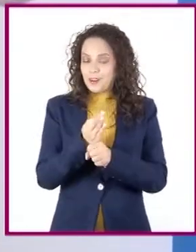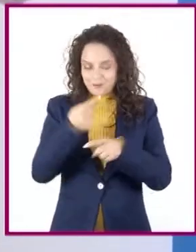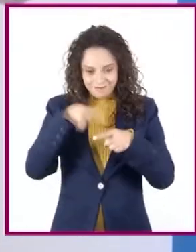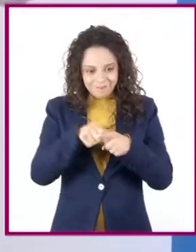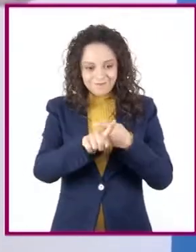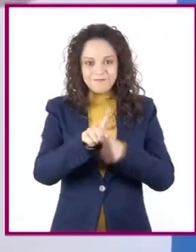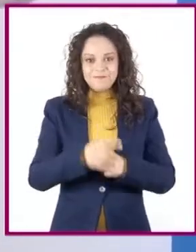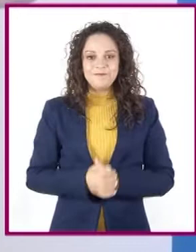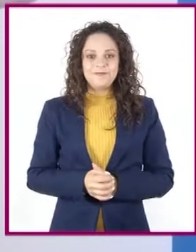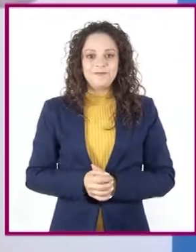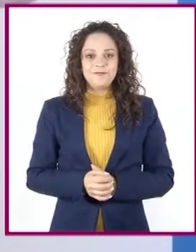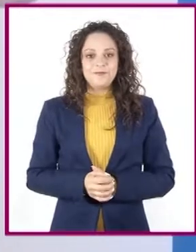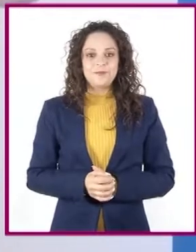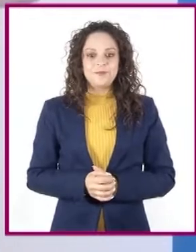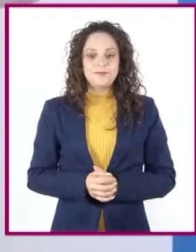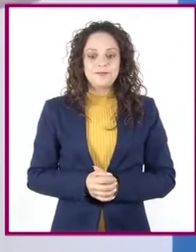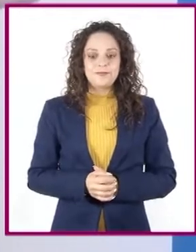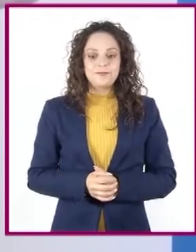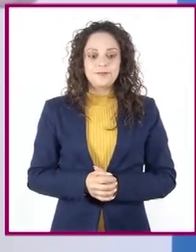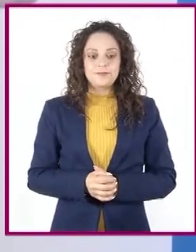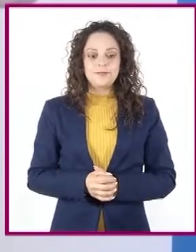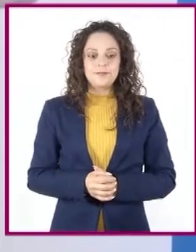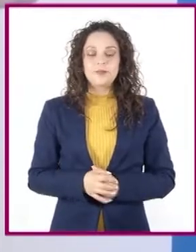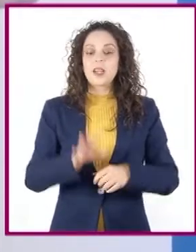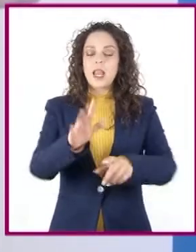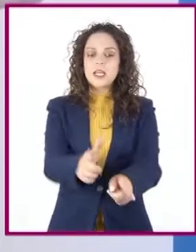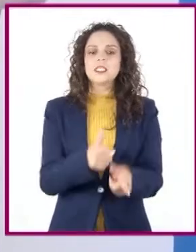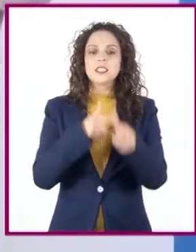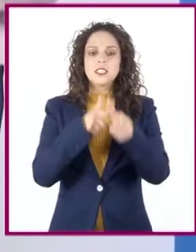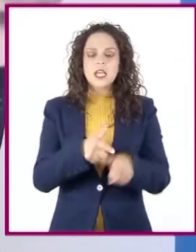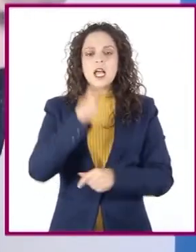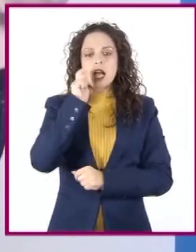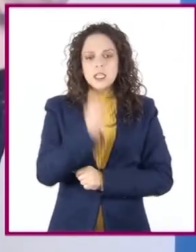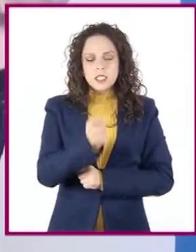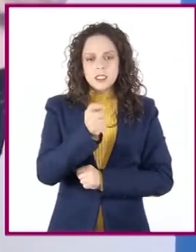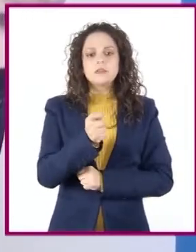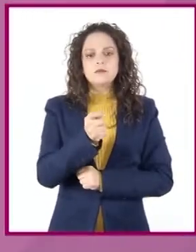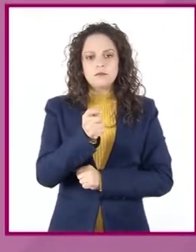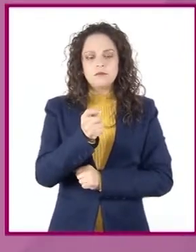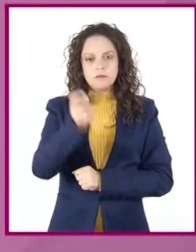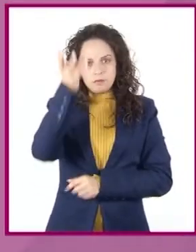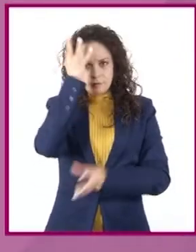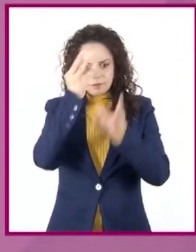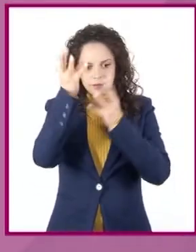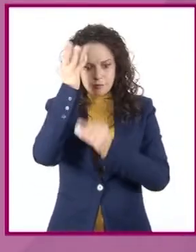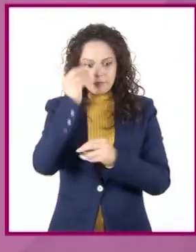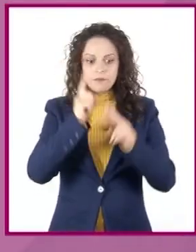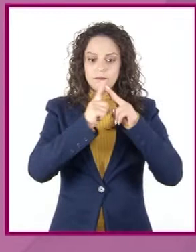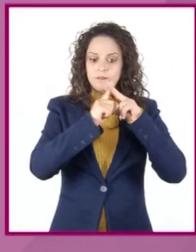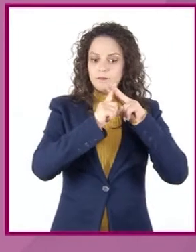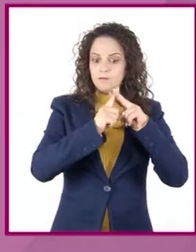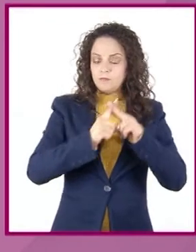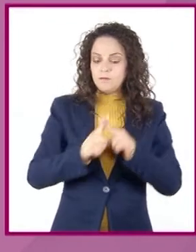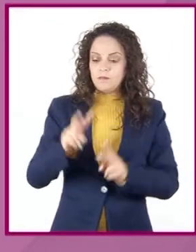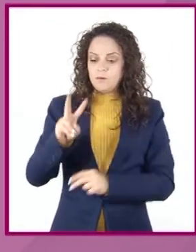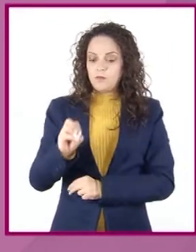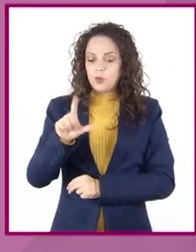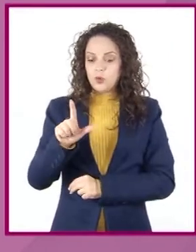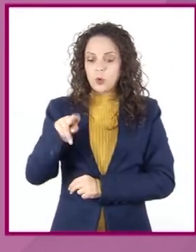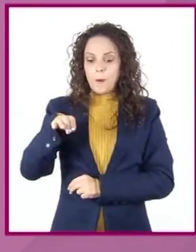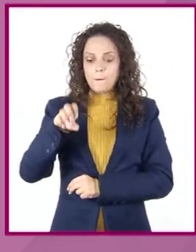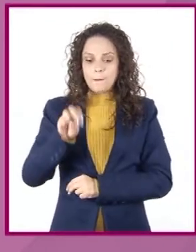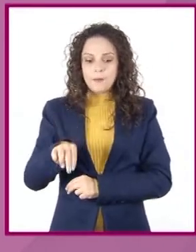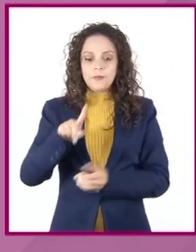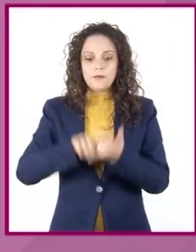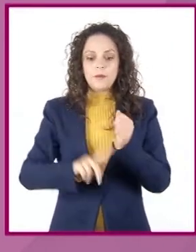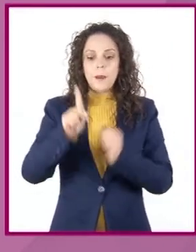¡comenzamos! En esta sesión continuaremos con el estudio del aprendizaje esperado. Calcula el volumen de prismas rectos cuya